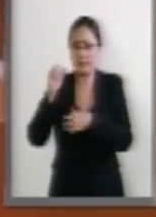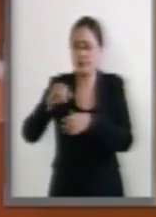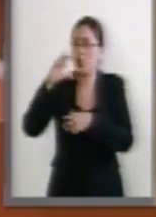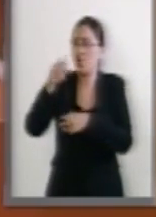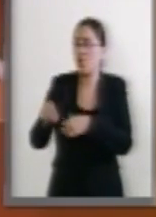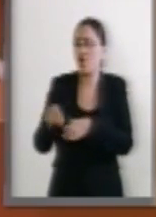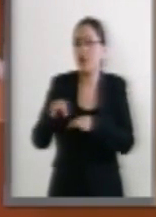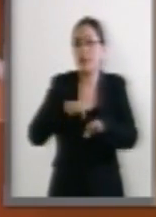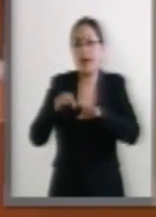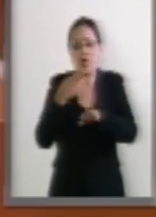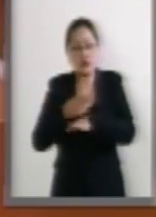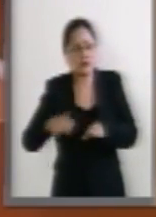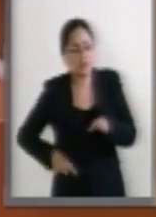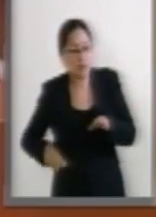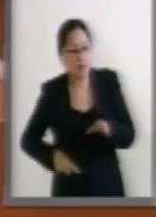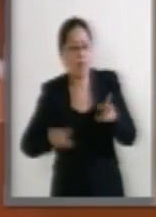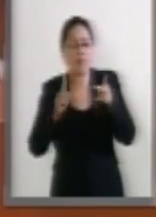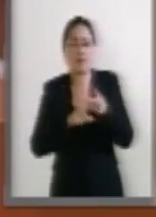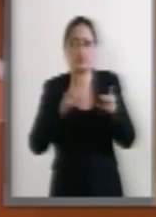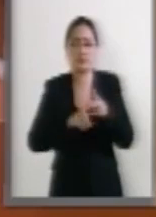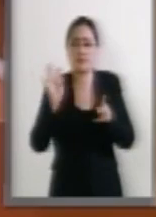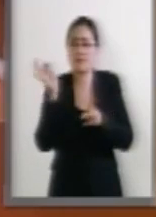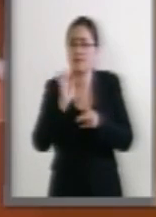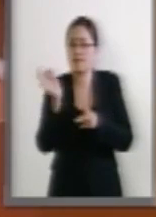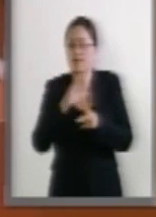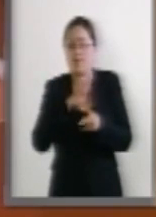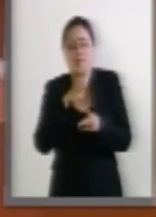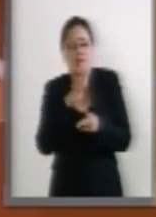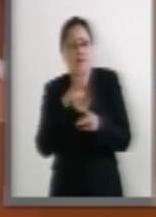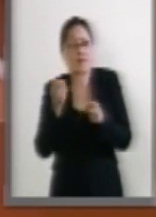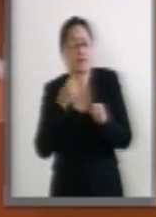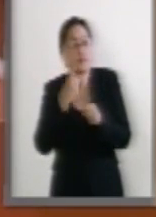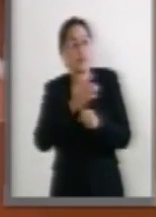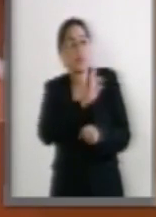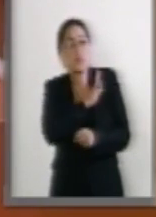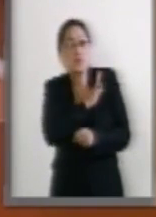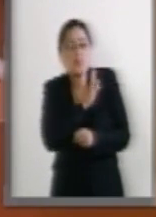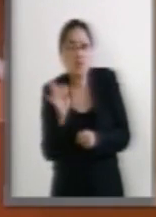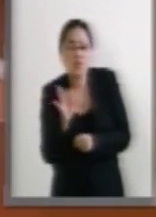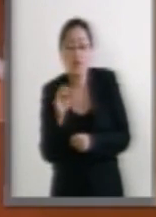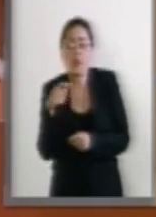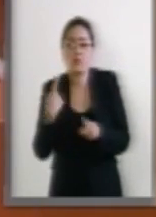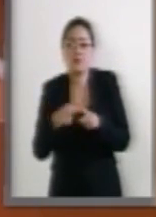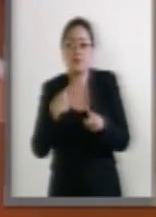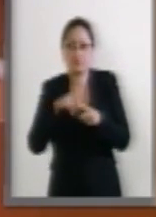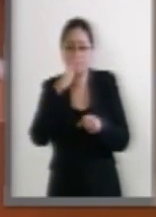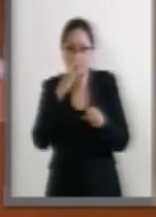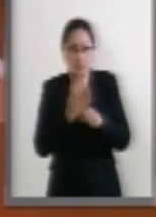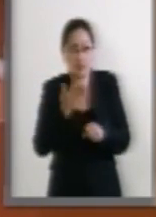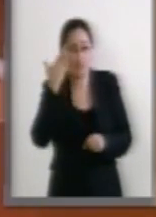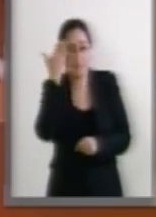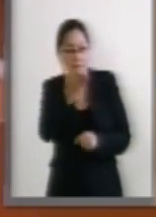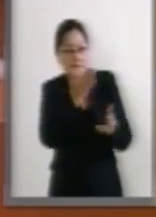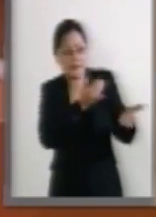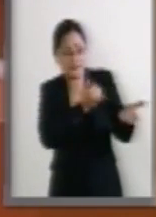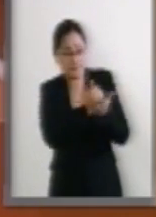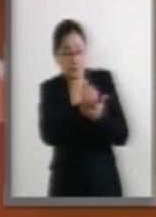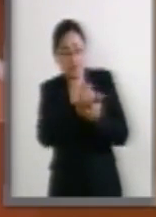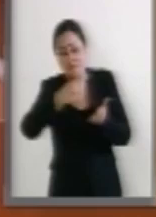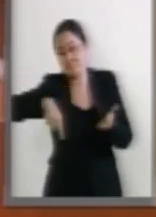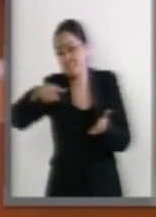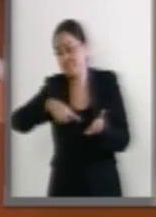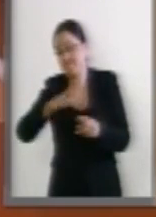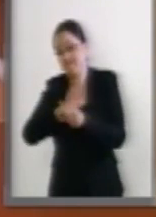servidor público, se prevé la posibilidad de que el solicitante impugne la resolución